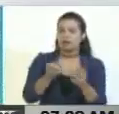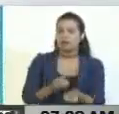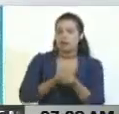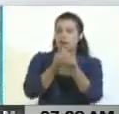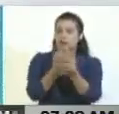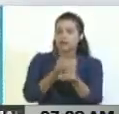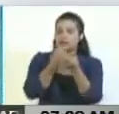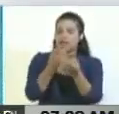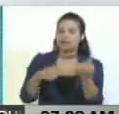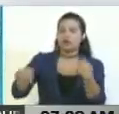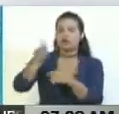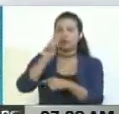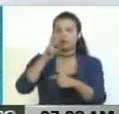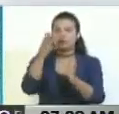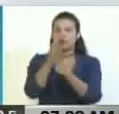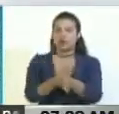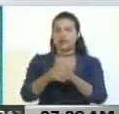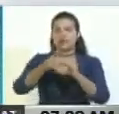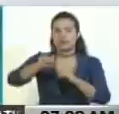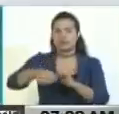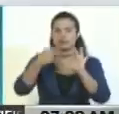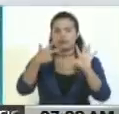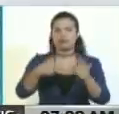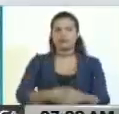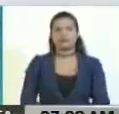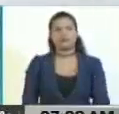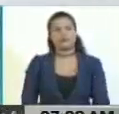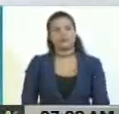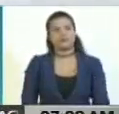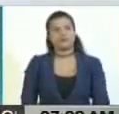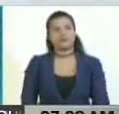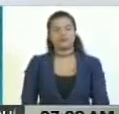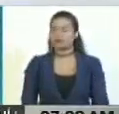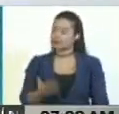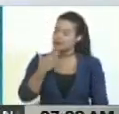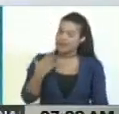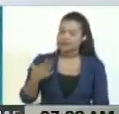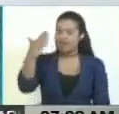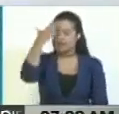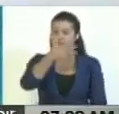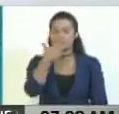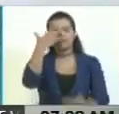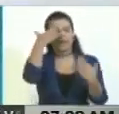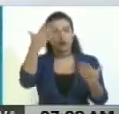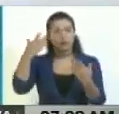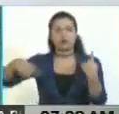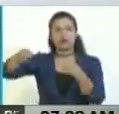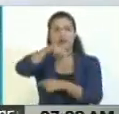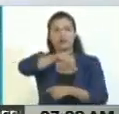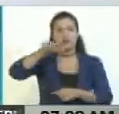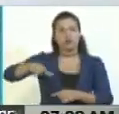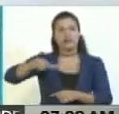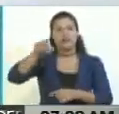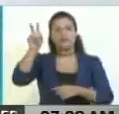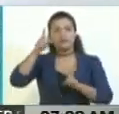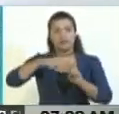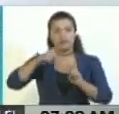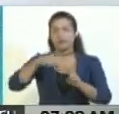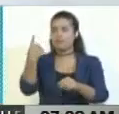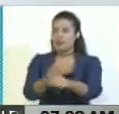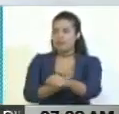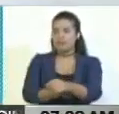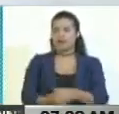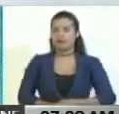para todos los venezolanos a través del canal de todos los venezolanos. Sí, Darín, muchas gracias por recibirme. Un saludo a todas y a todos acá en Venezuela. De televisión, nuestros hermanos.